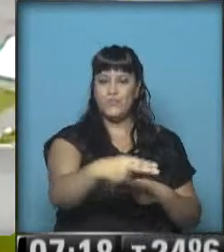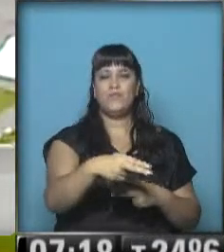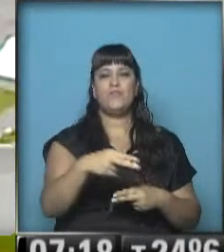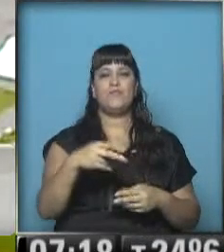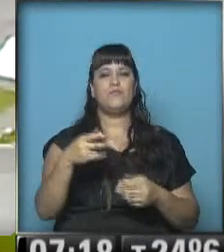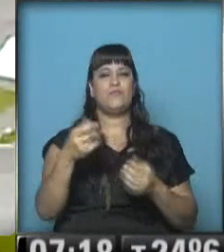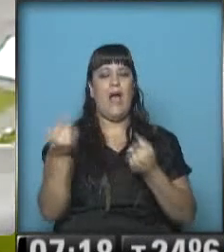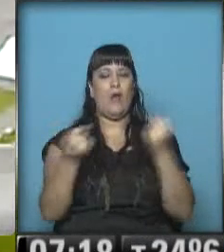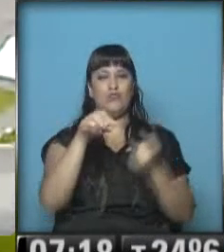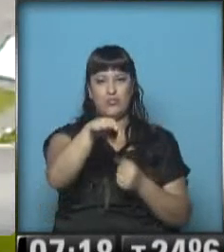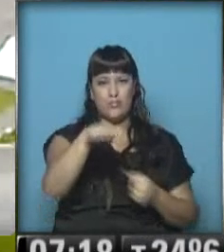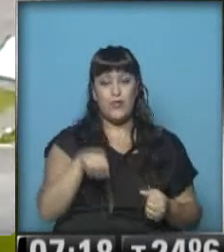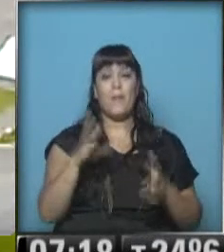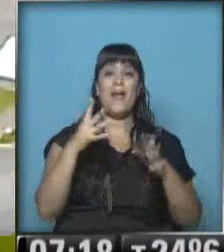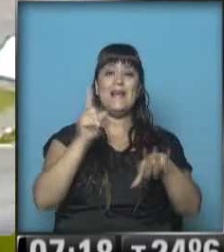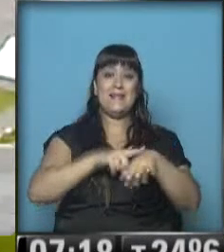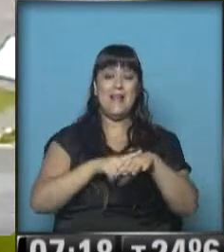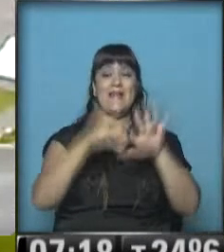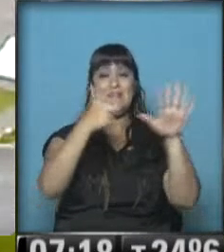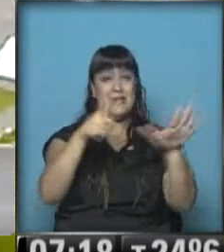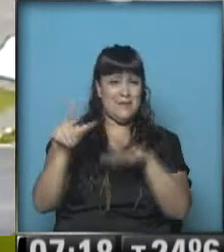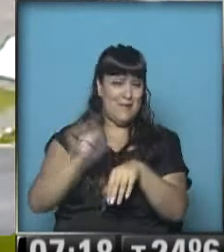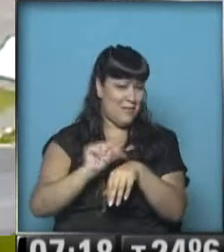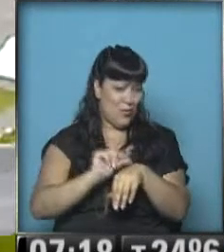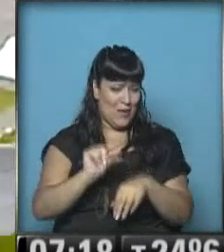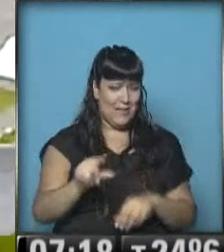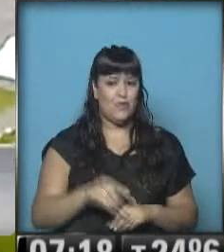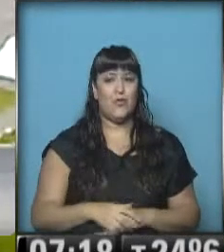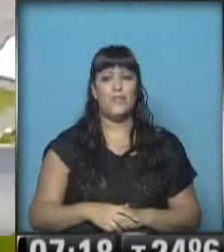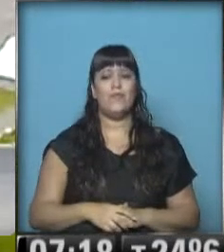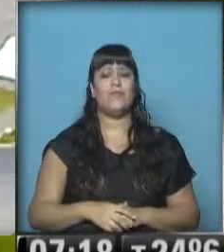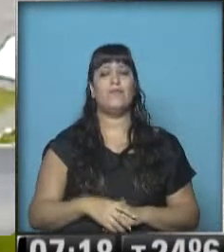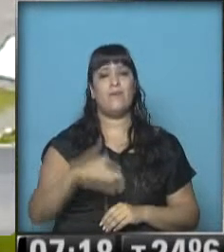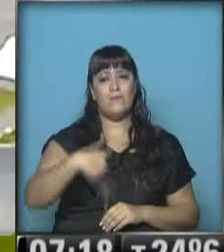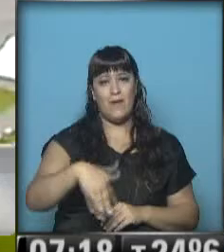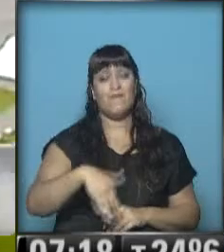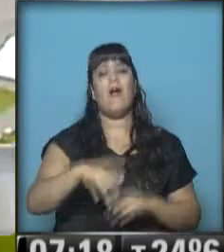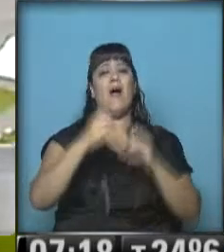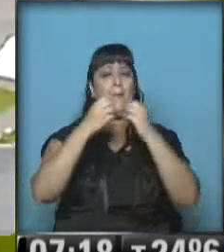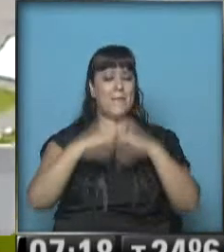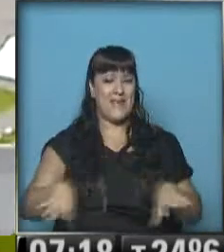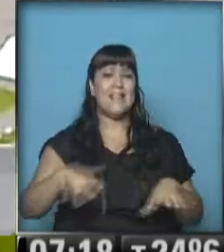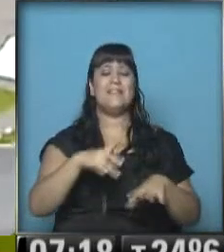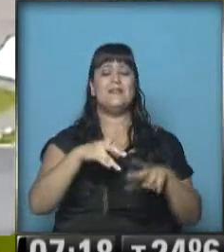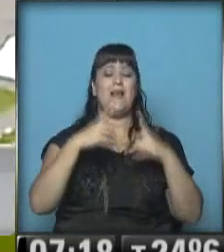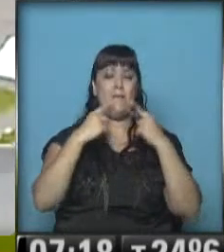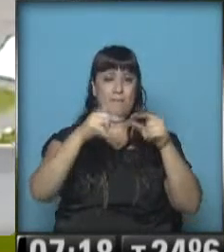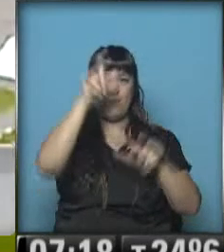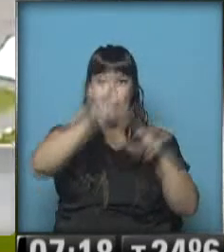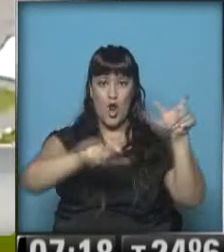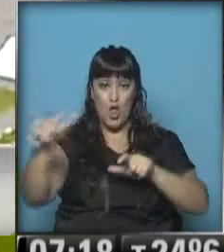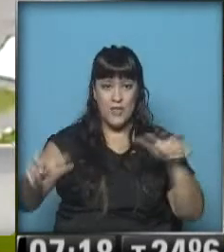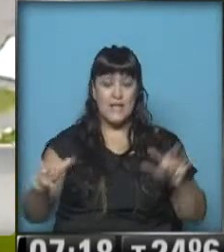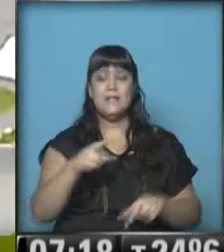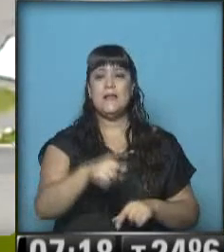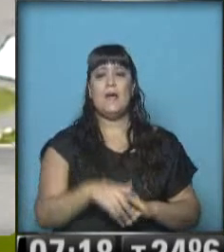estacionados, pero a partir de las 7:30 dentro de pocos minutos va a comenzar a arribar las columnas que está previsto de concentración en